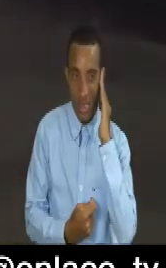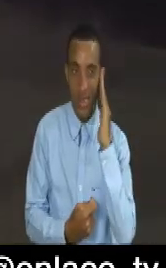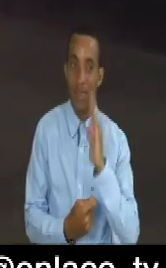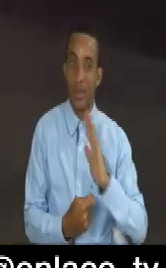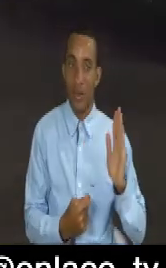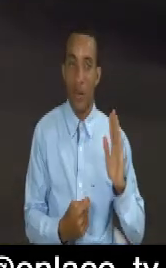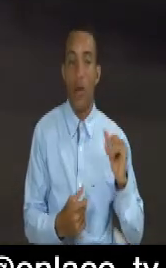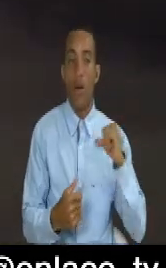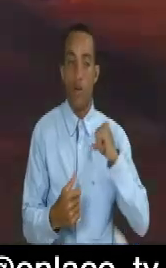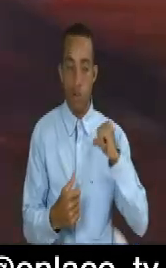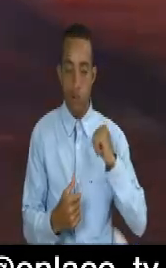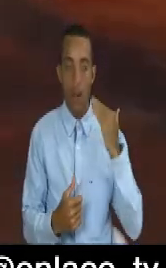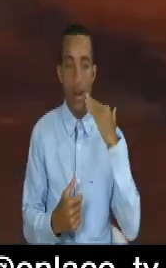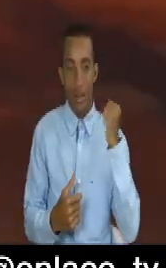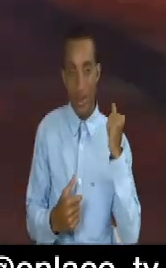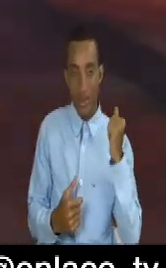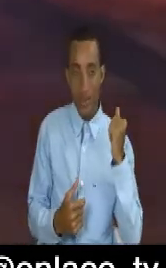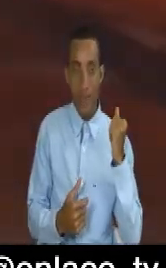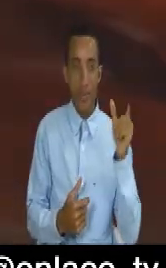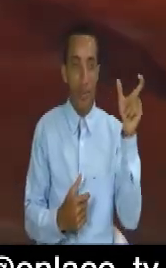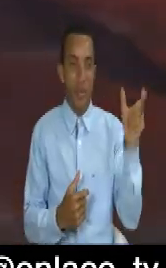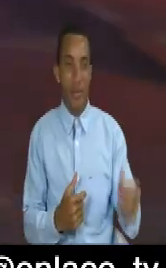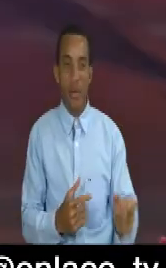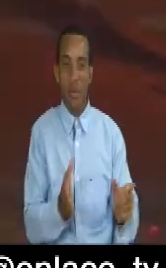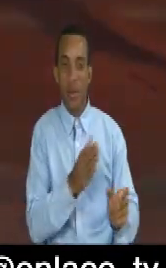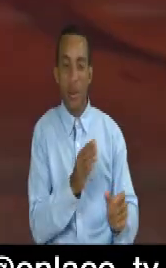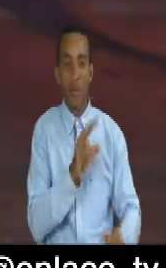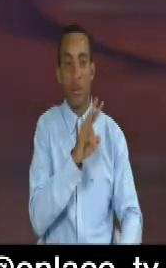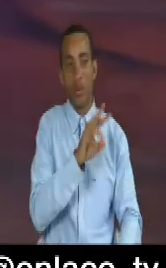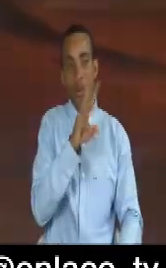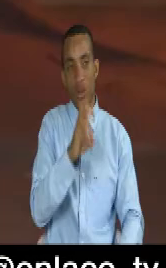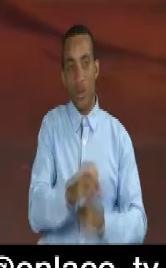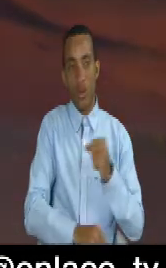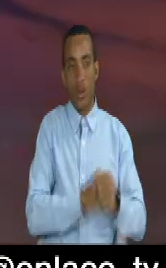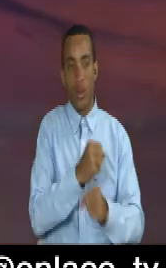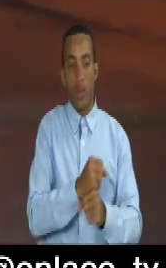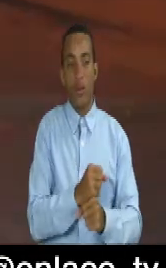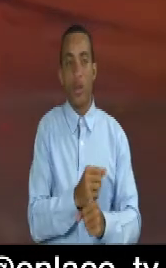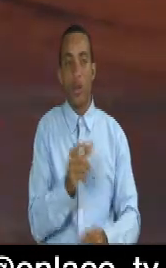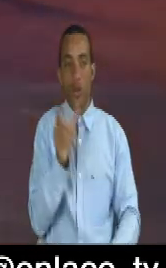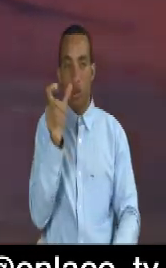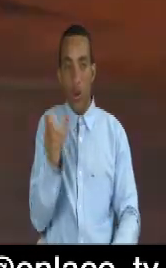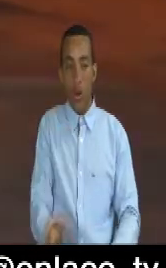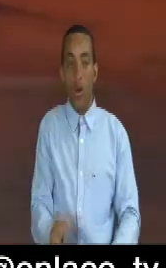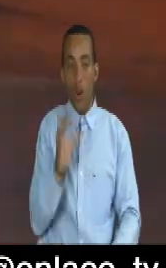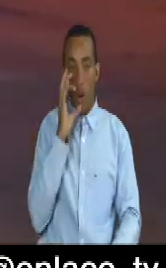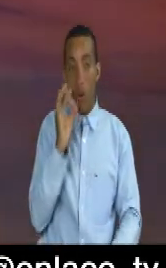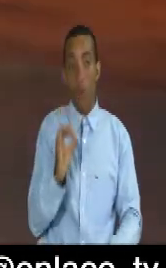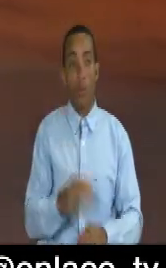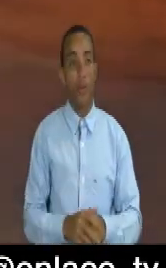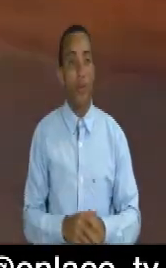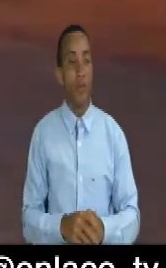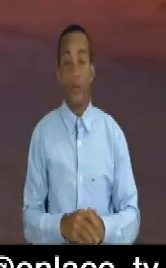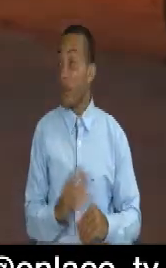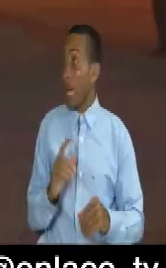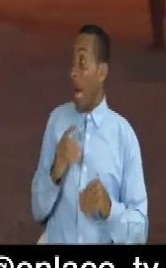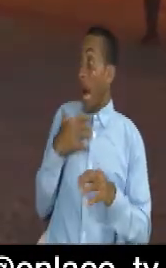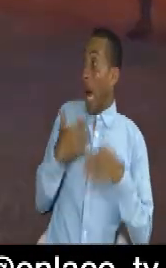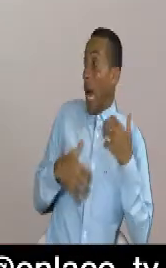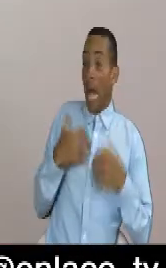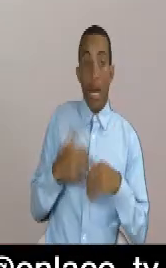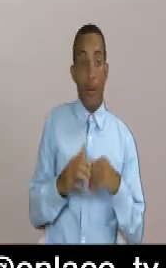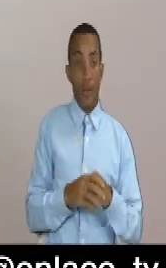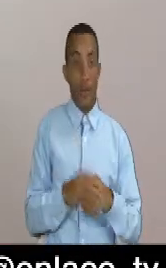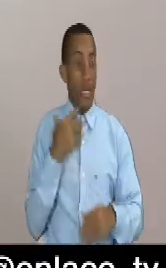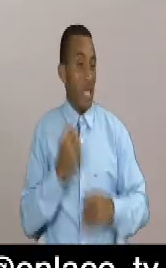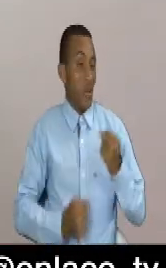esta femenina, una persona de 28 años, este delincuente. Al verse sorprendidos,